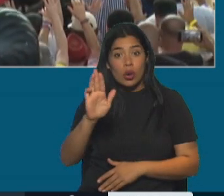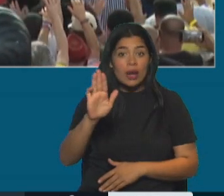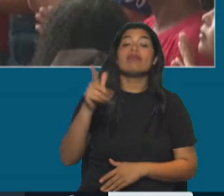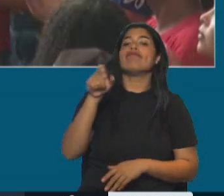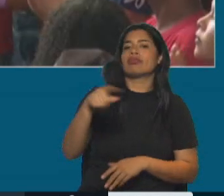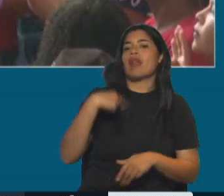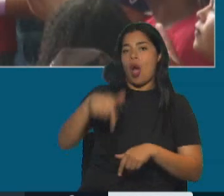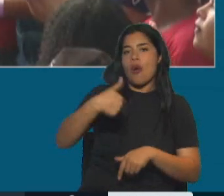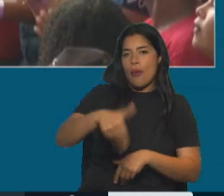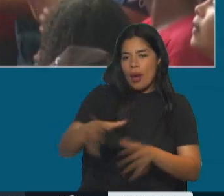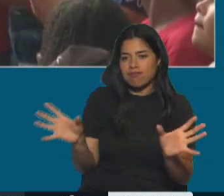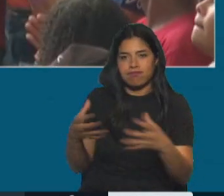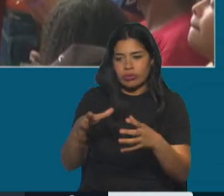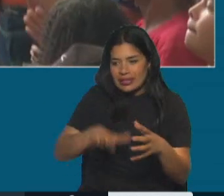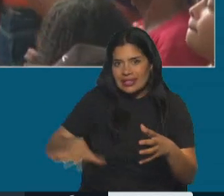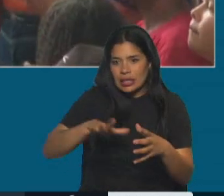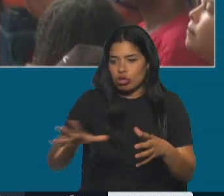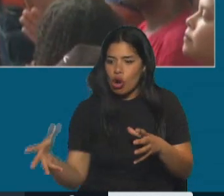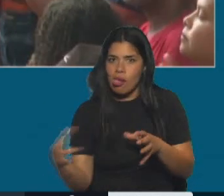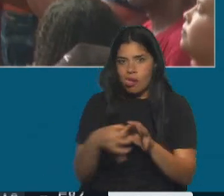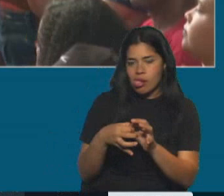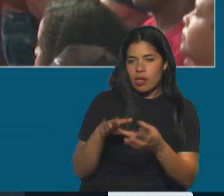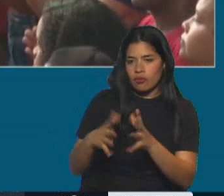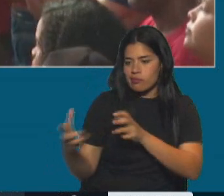para buscar a este electorado tan clave en Brasil